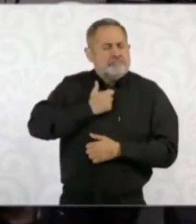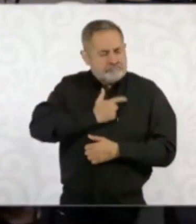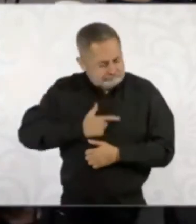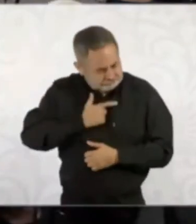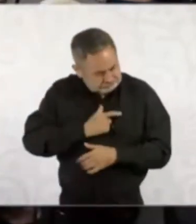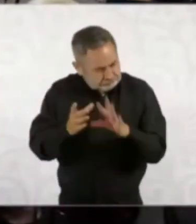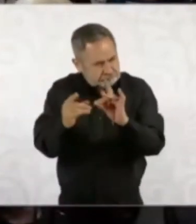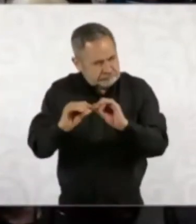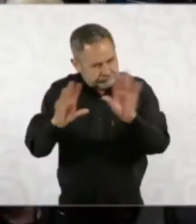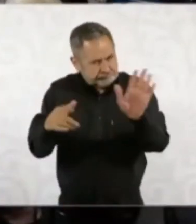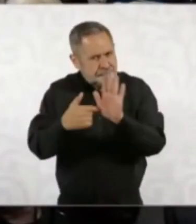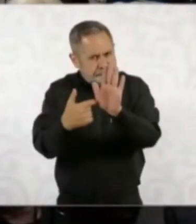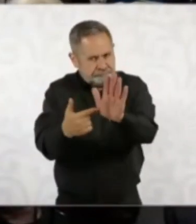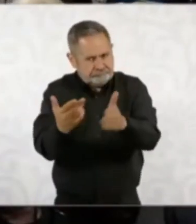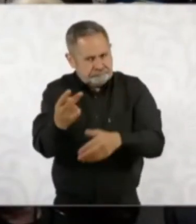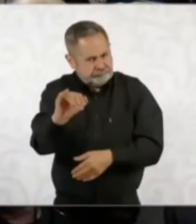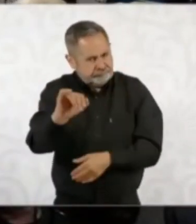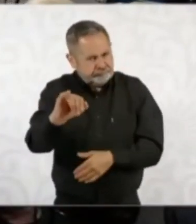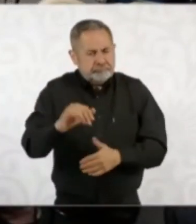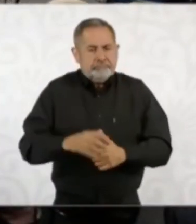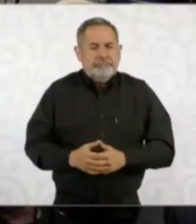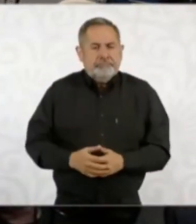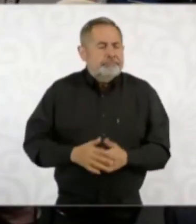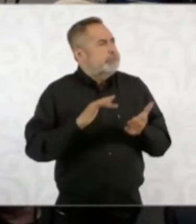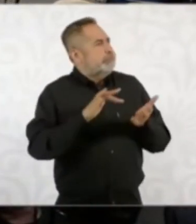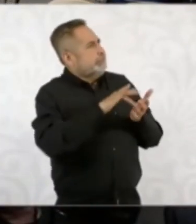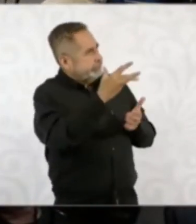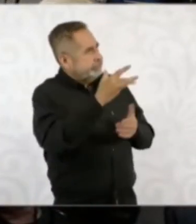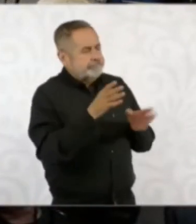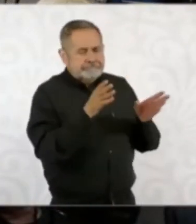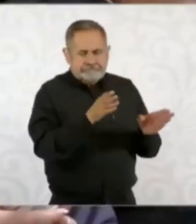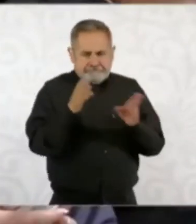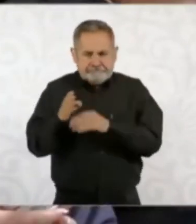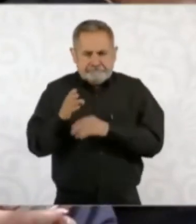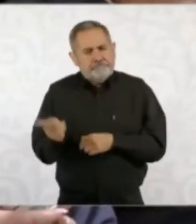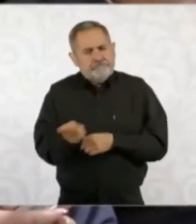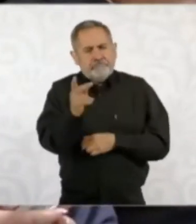Gracias, presidenta. En otro tema quisiera preguntarle, ayer el